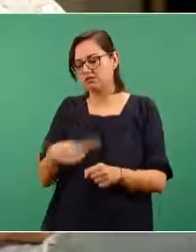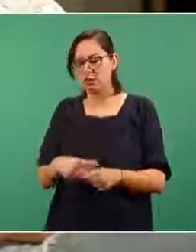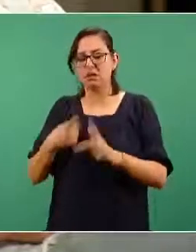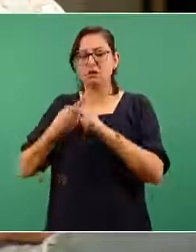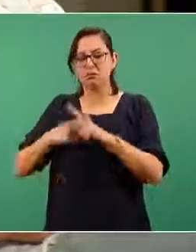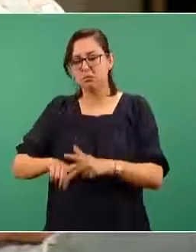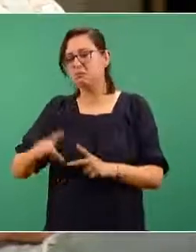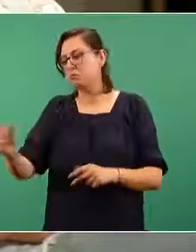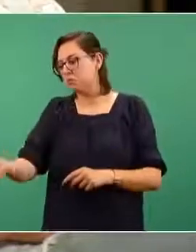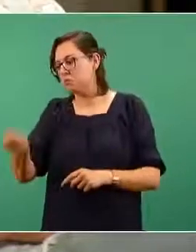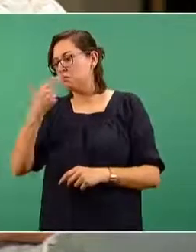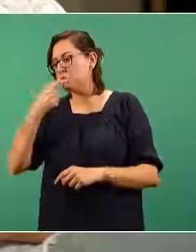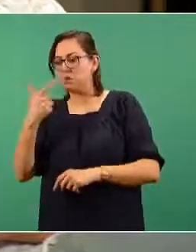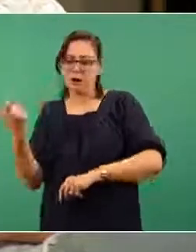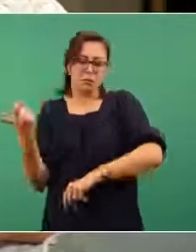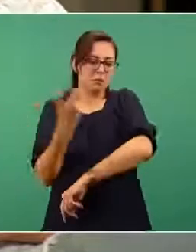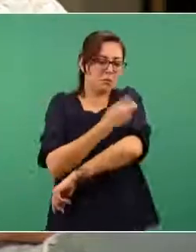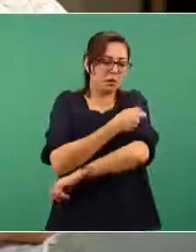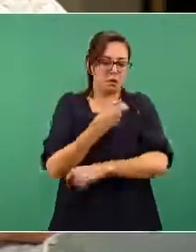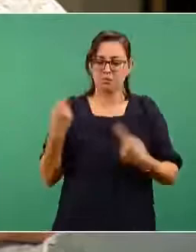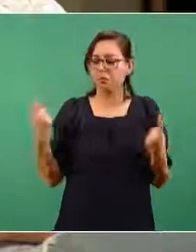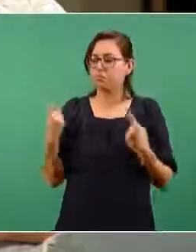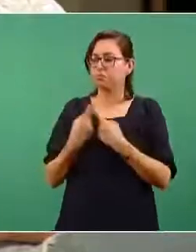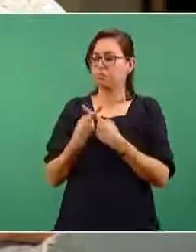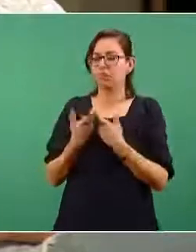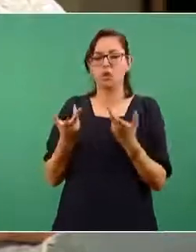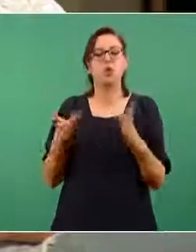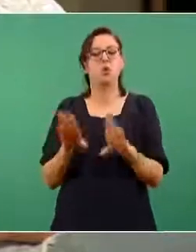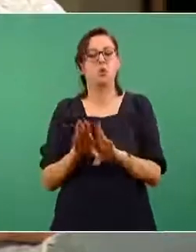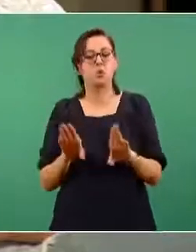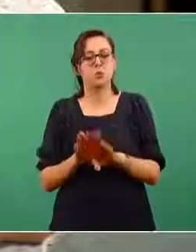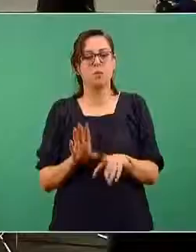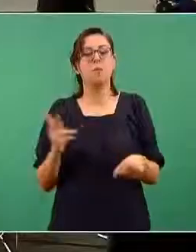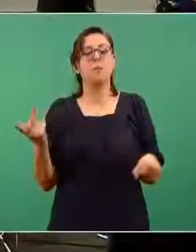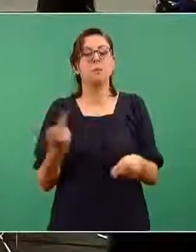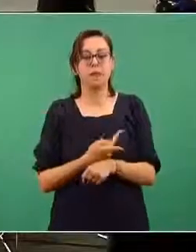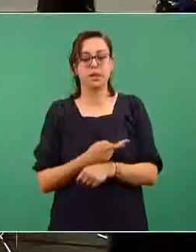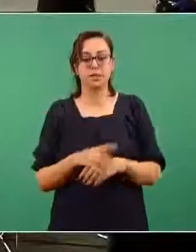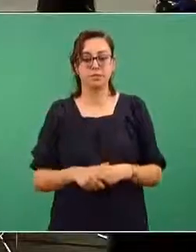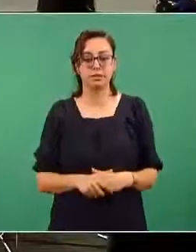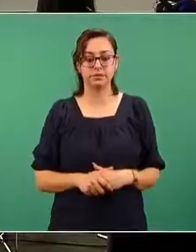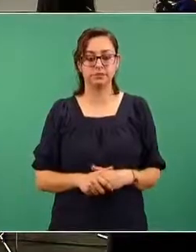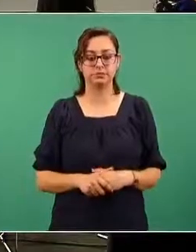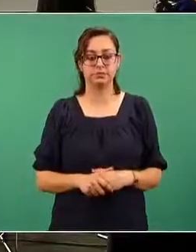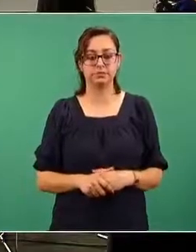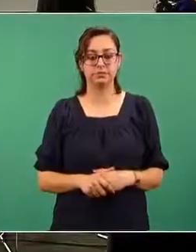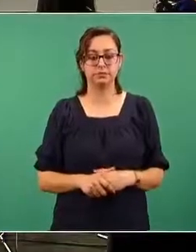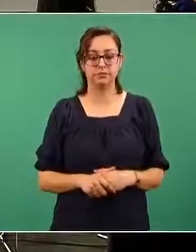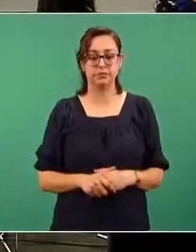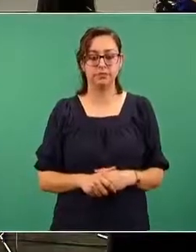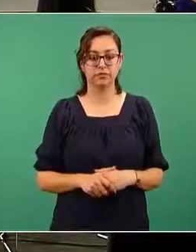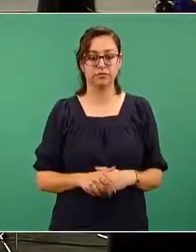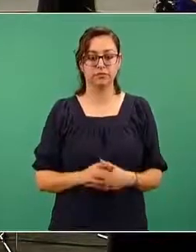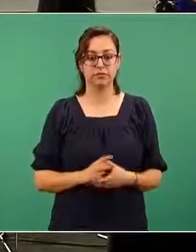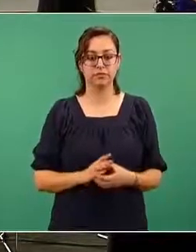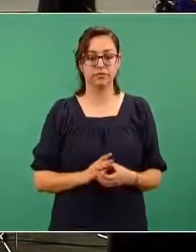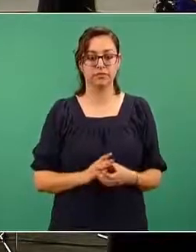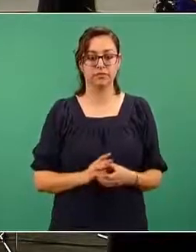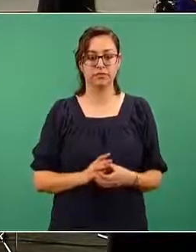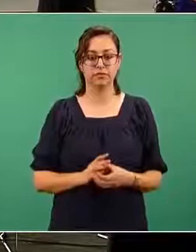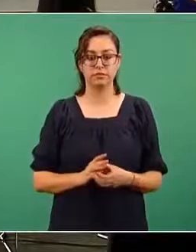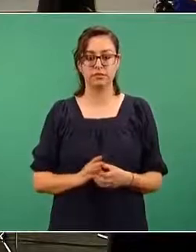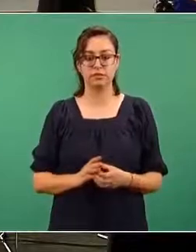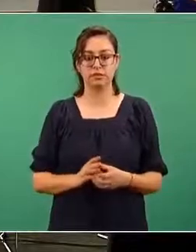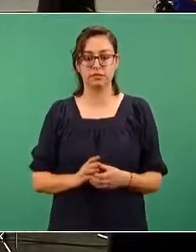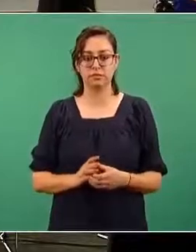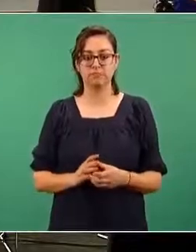empiezan a caer en este tipo de situaciones. ¿Qué tanto influye, claro, doctor? Claro, Juan, mira, con mucho gusto, creo que lo que